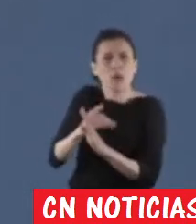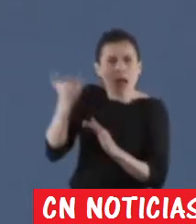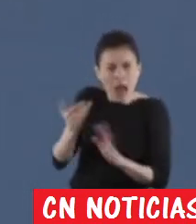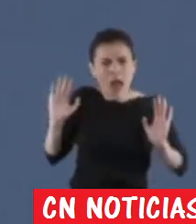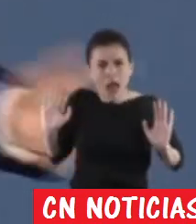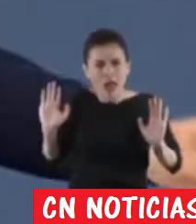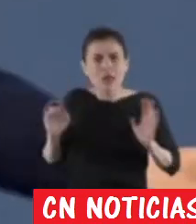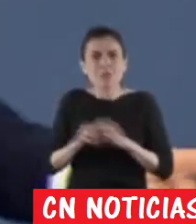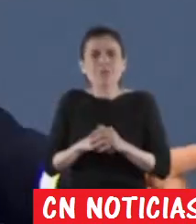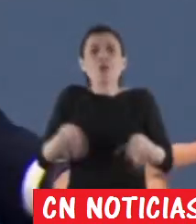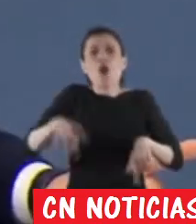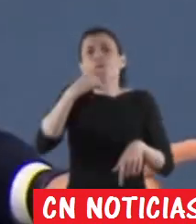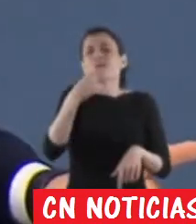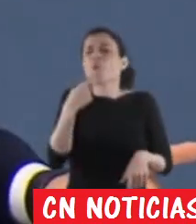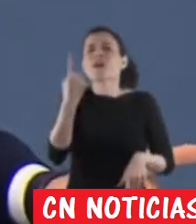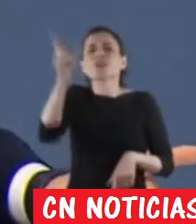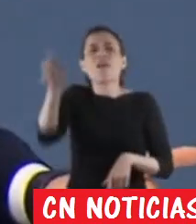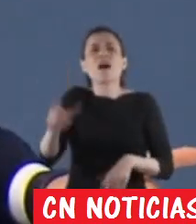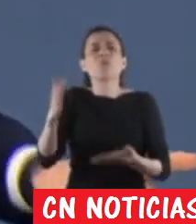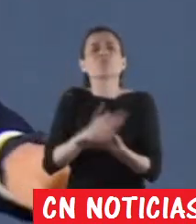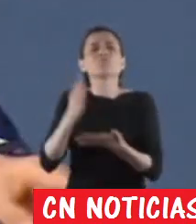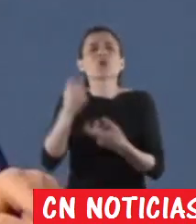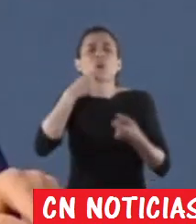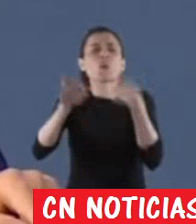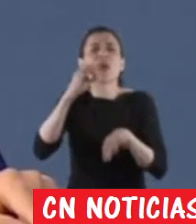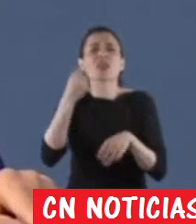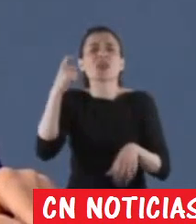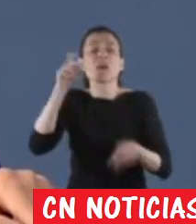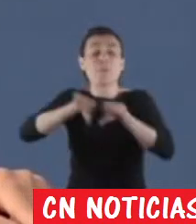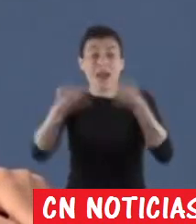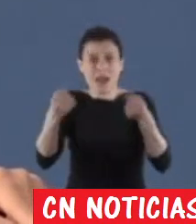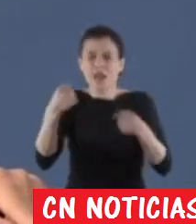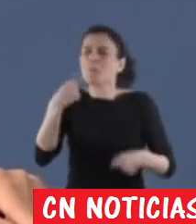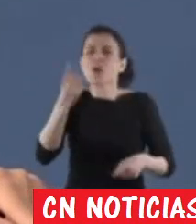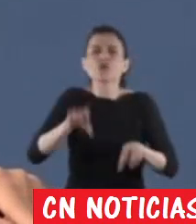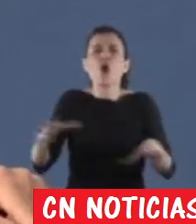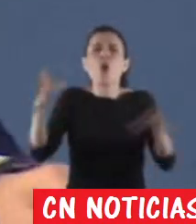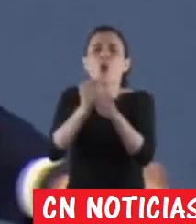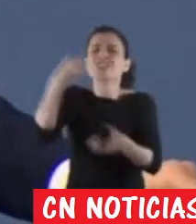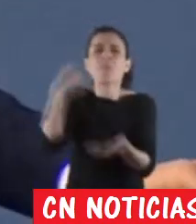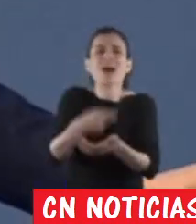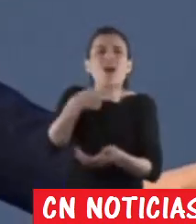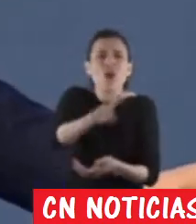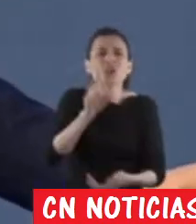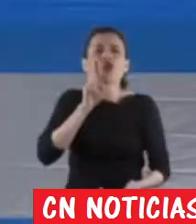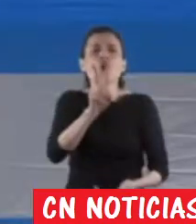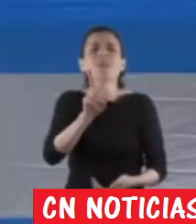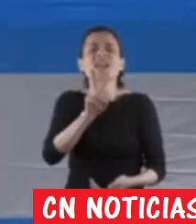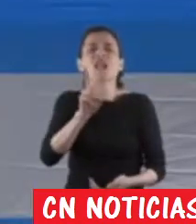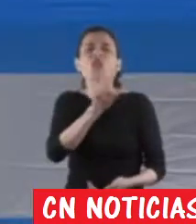estaba haciendo el pan, ¿cuánto pagás la bolsa de pan? 2.200. Estoy haciendo mal mi laburo, tiene que